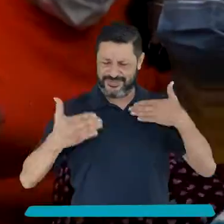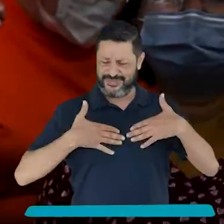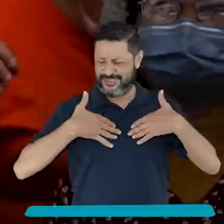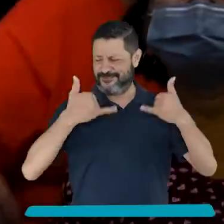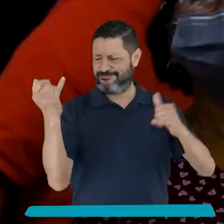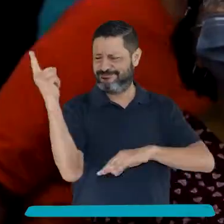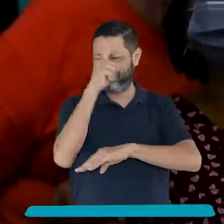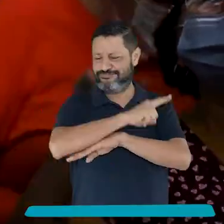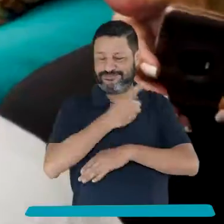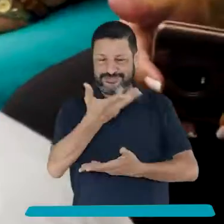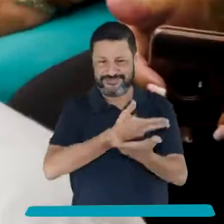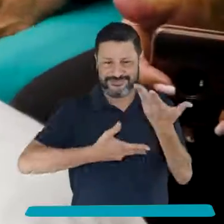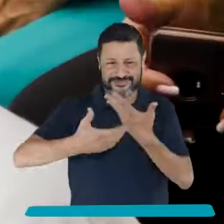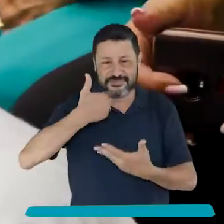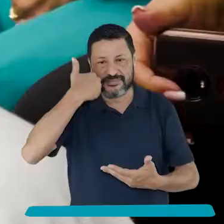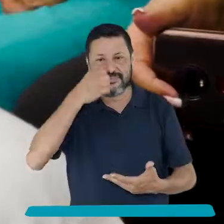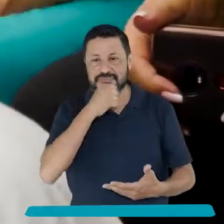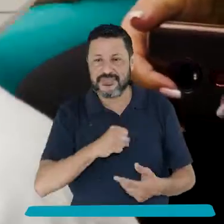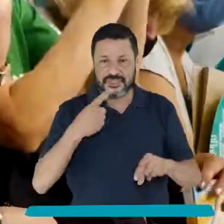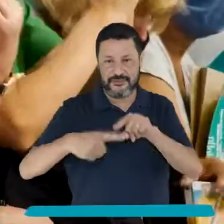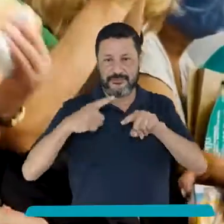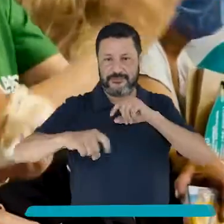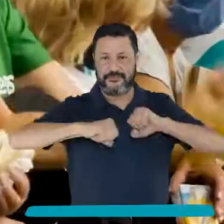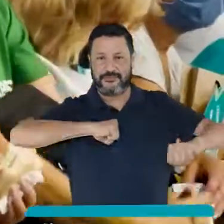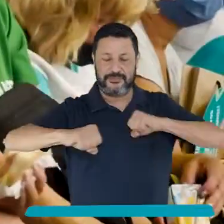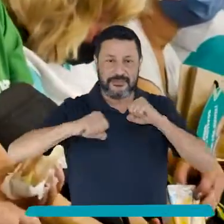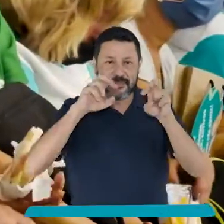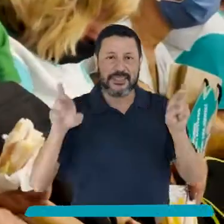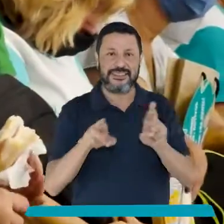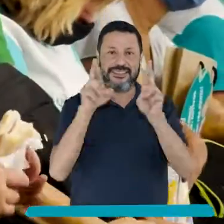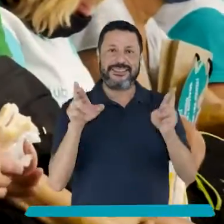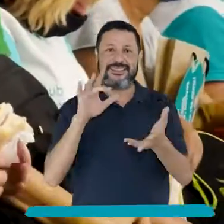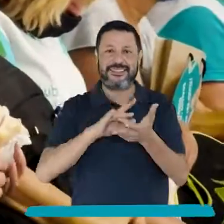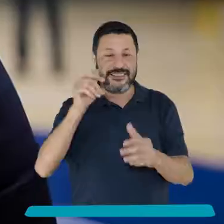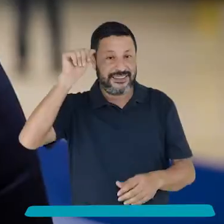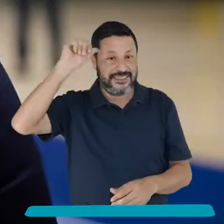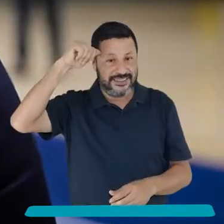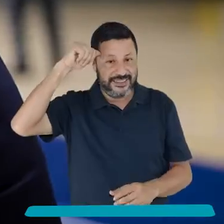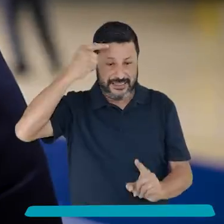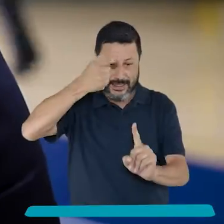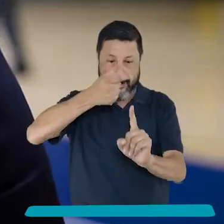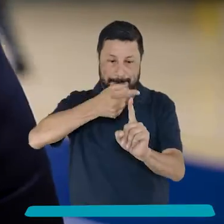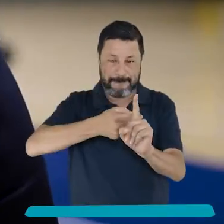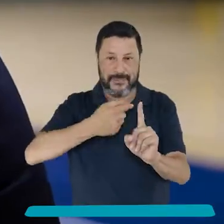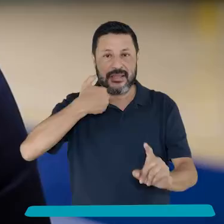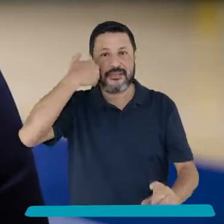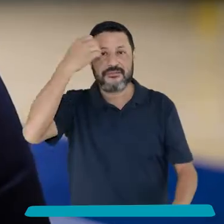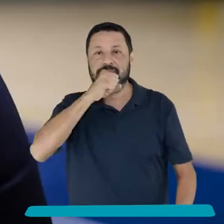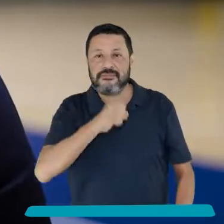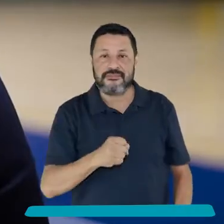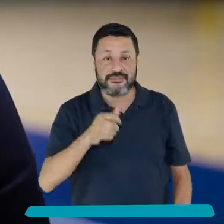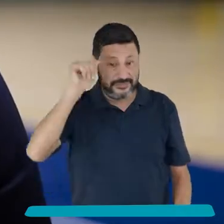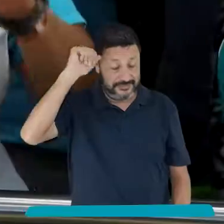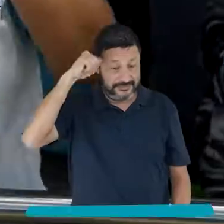Estamos felices de compartir este día con ellos, de a través de unas actividades lúdicas, recreativas, conmemorar el mes del